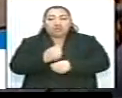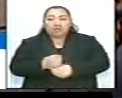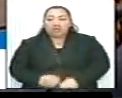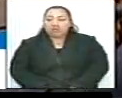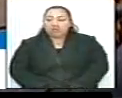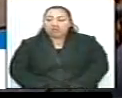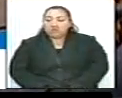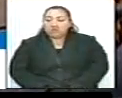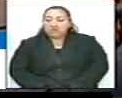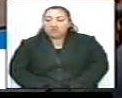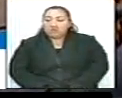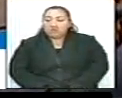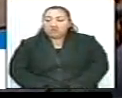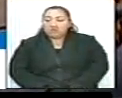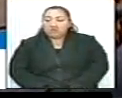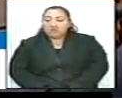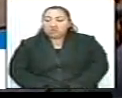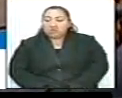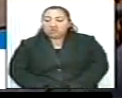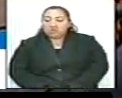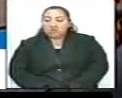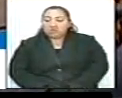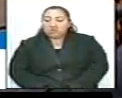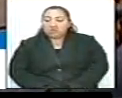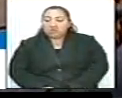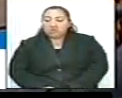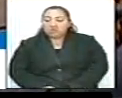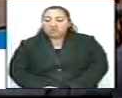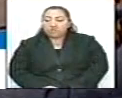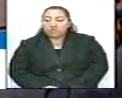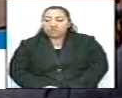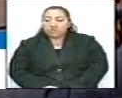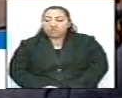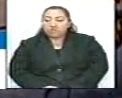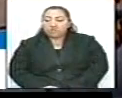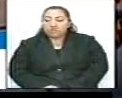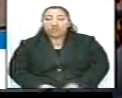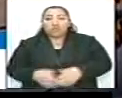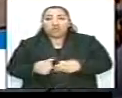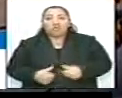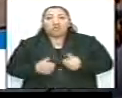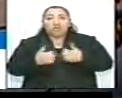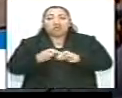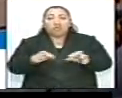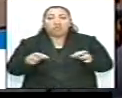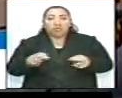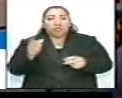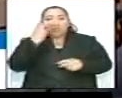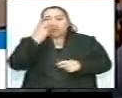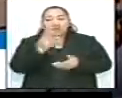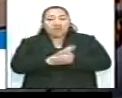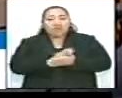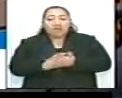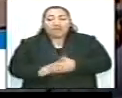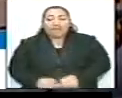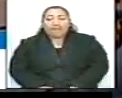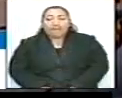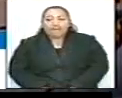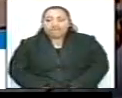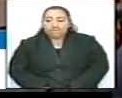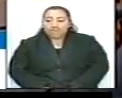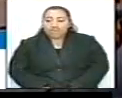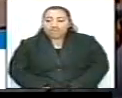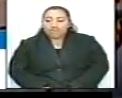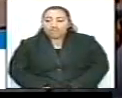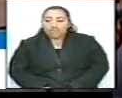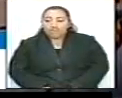que beneficien y mejoren la calidad de la vida de la población. Y eso no se está viendo últimamente. Entonces, el primer acto de control político